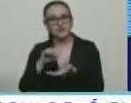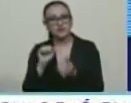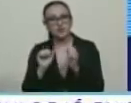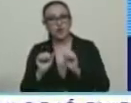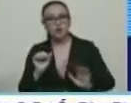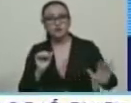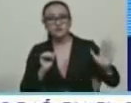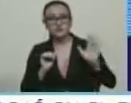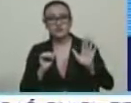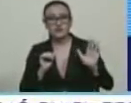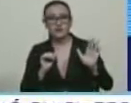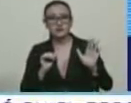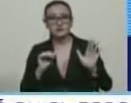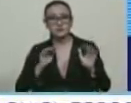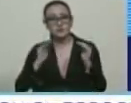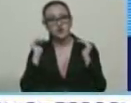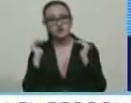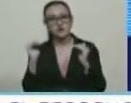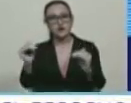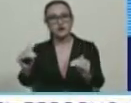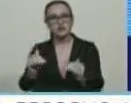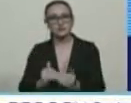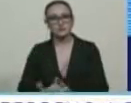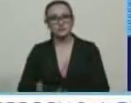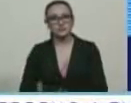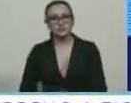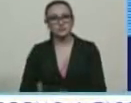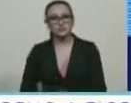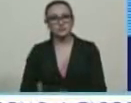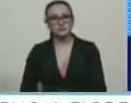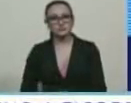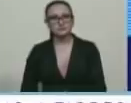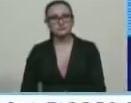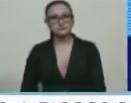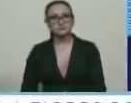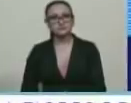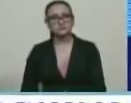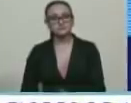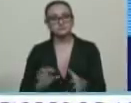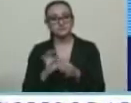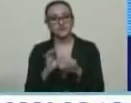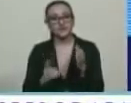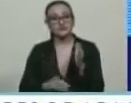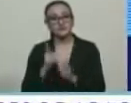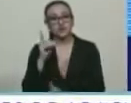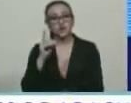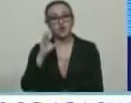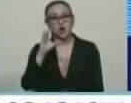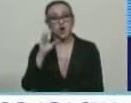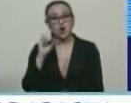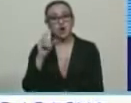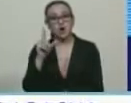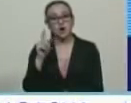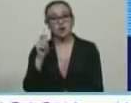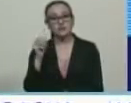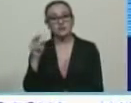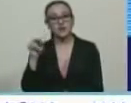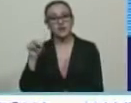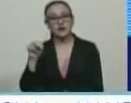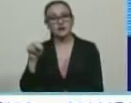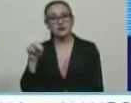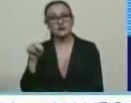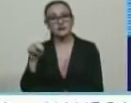llano venezolano. Podemos asociarnos en el desarrollo del coltán, de los